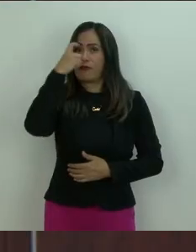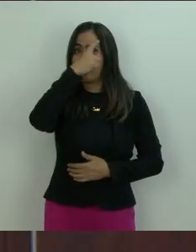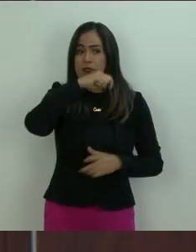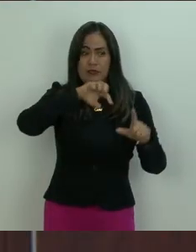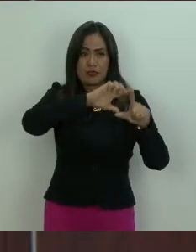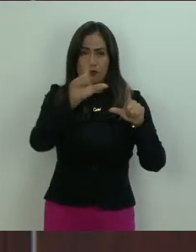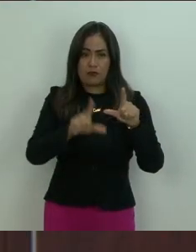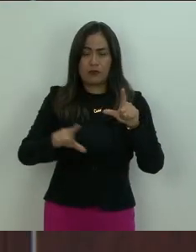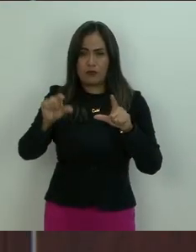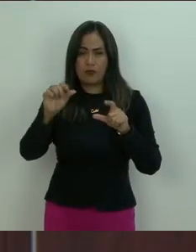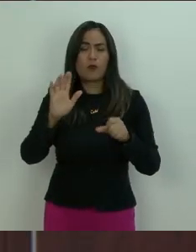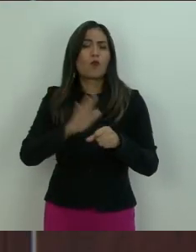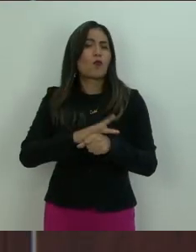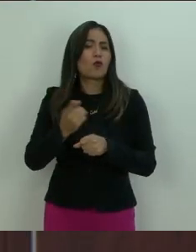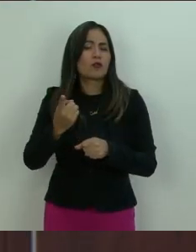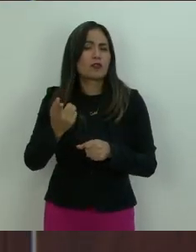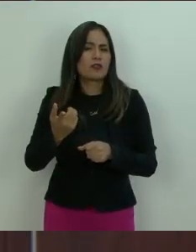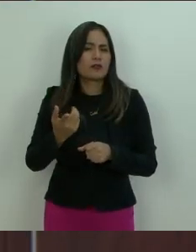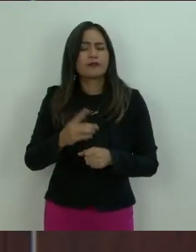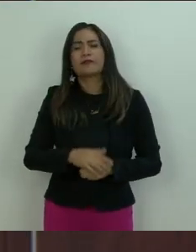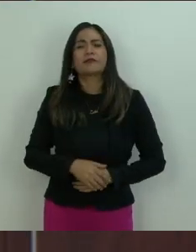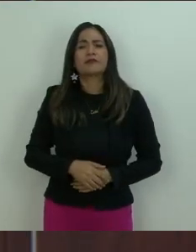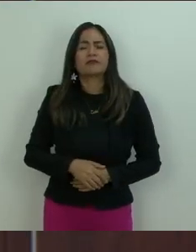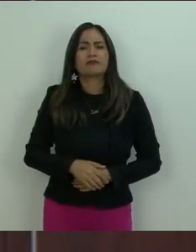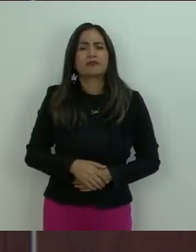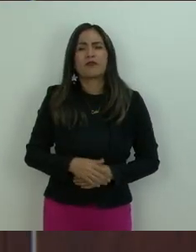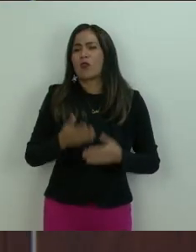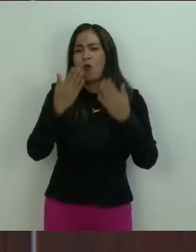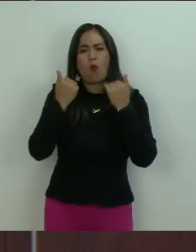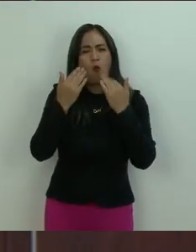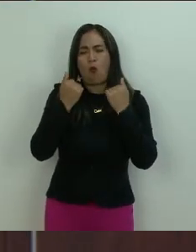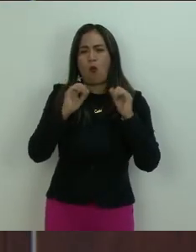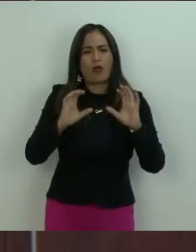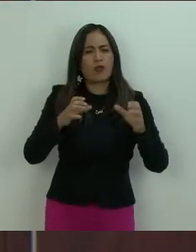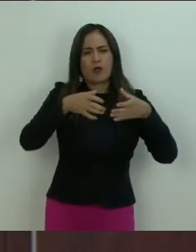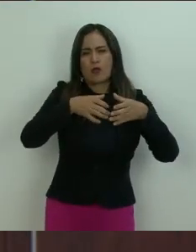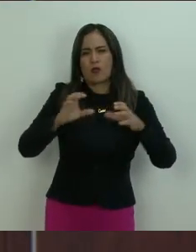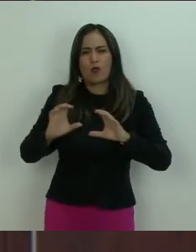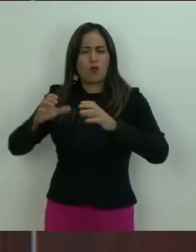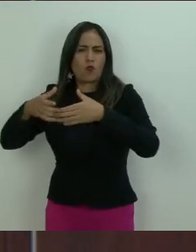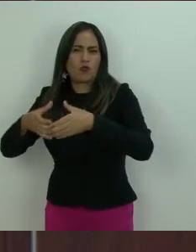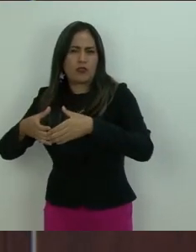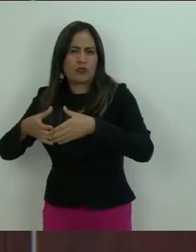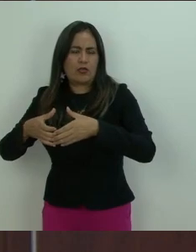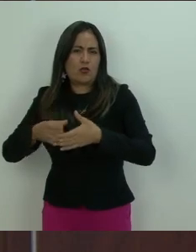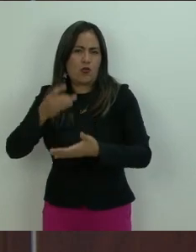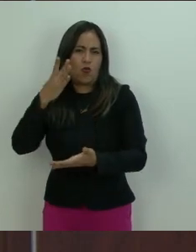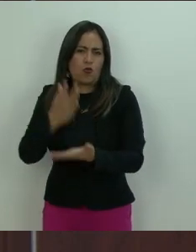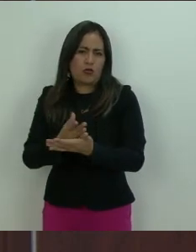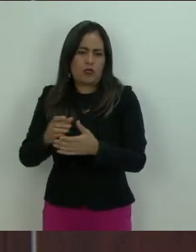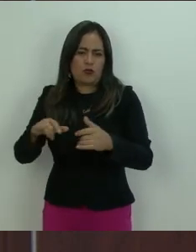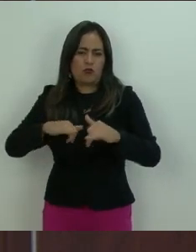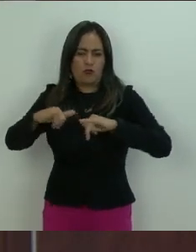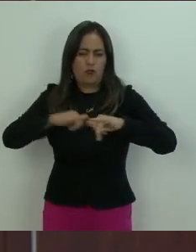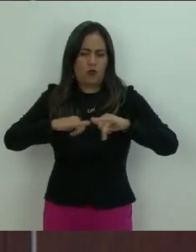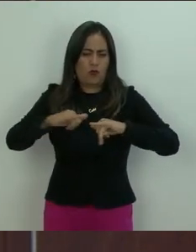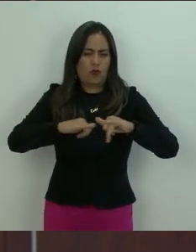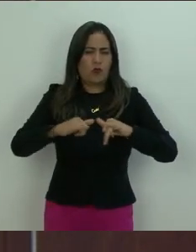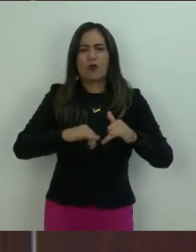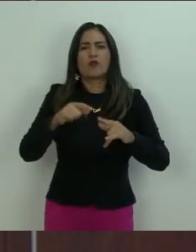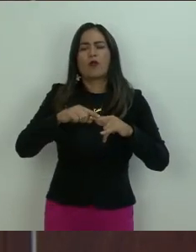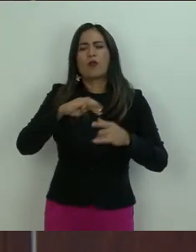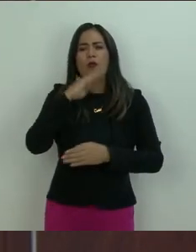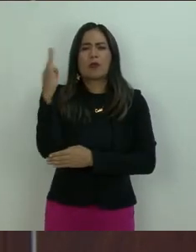no tenemos siquiera comunidades que estén asentadas solo en un territorio. Milpalta